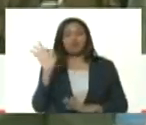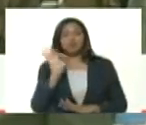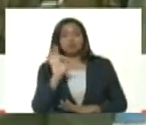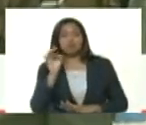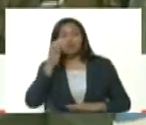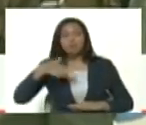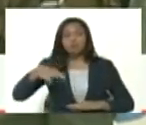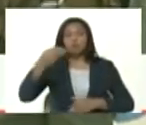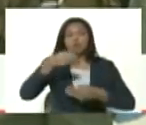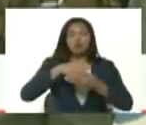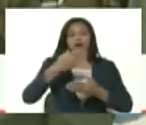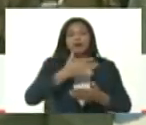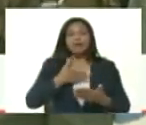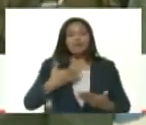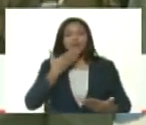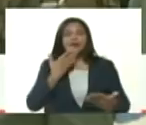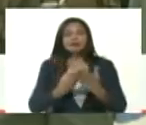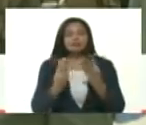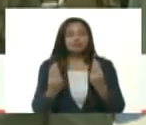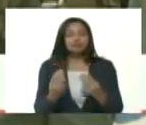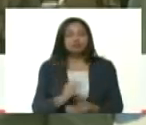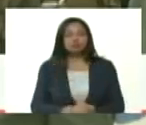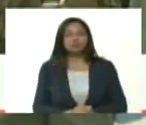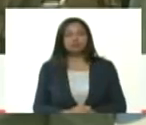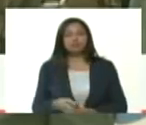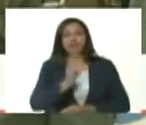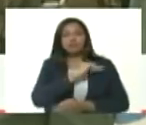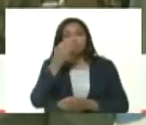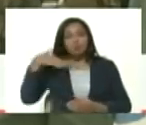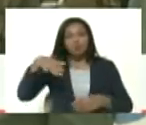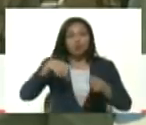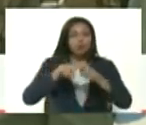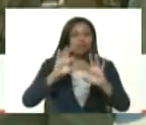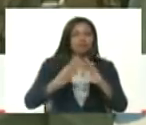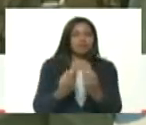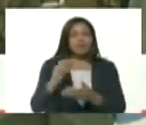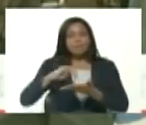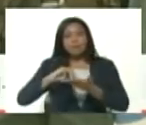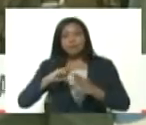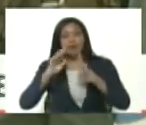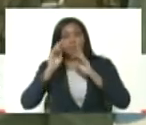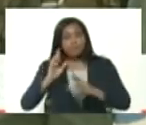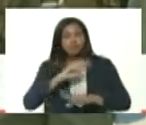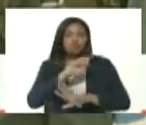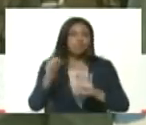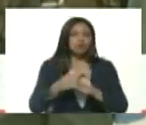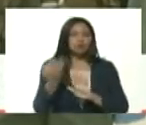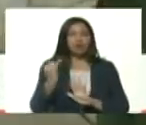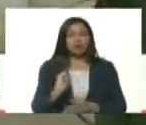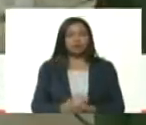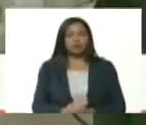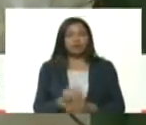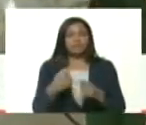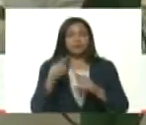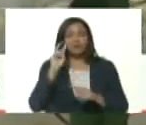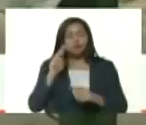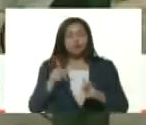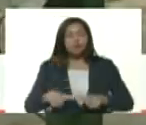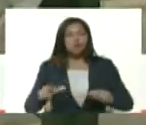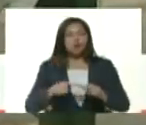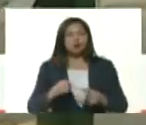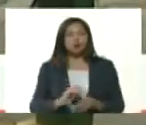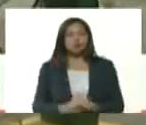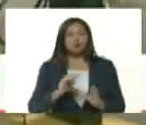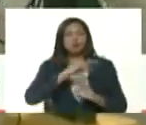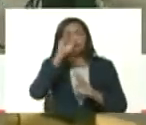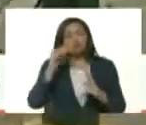la población, y queremos agradecerle al Poder Popular, a las familias de Miranda, por el respeto absoluto. Sin embargo, hay espacios como este de la redoma